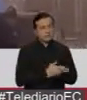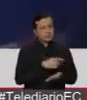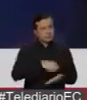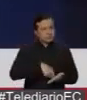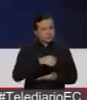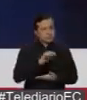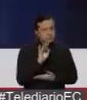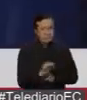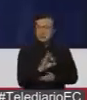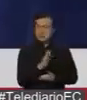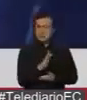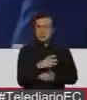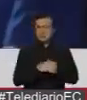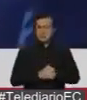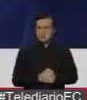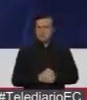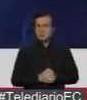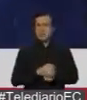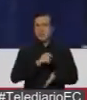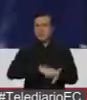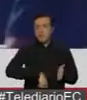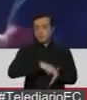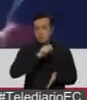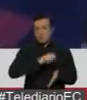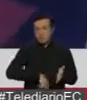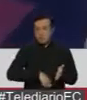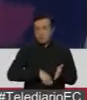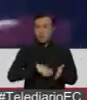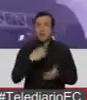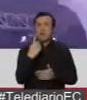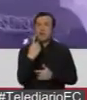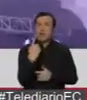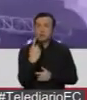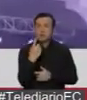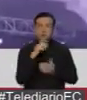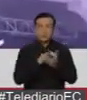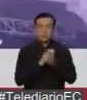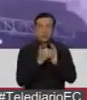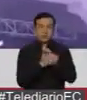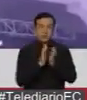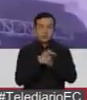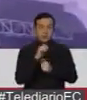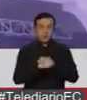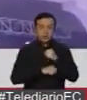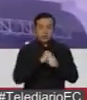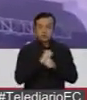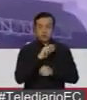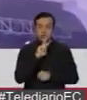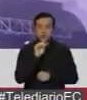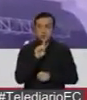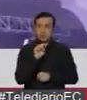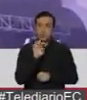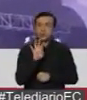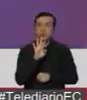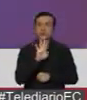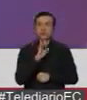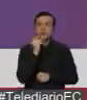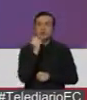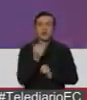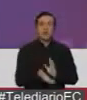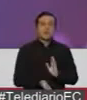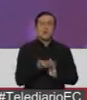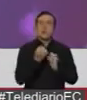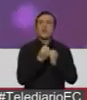y adjudicación. Tras la firma del contrato firmado el 11 de noviembre de 2014, HDC Producciones tuvo un aumento de capital